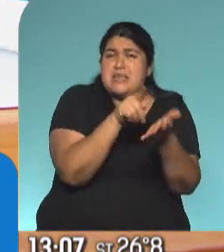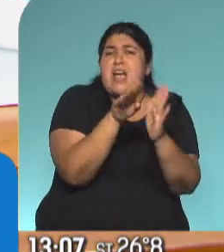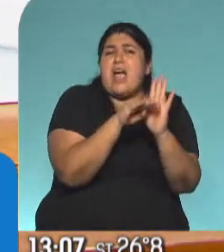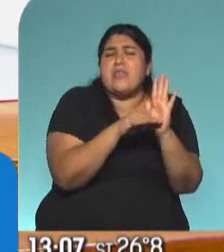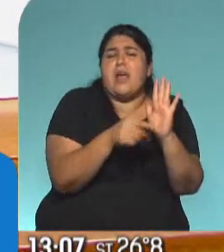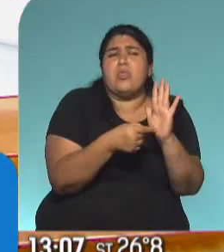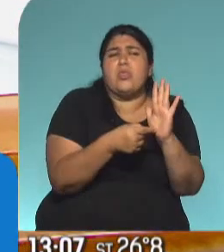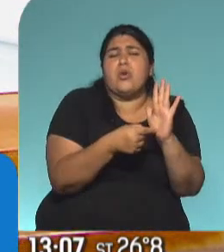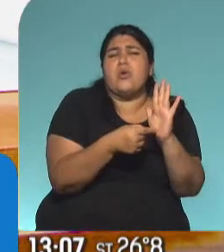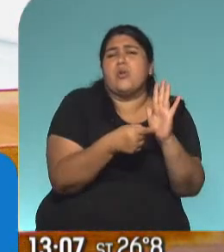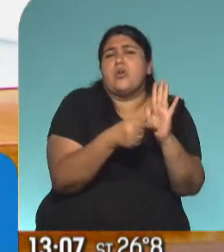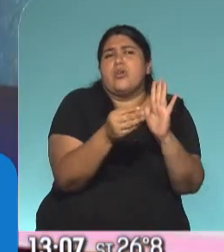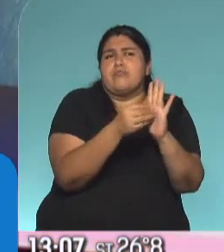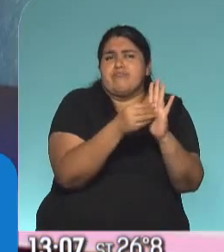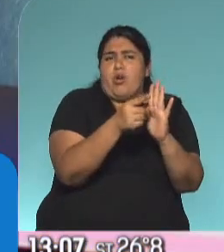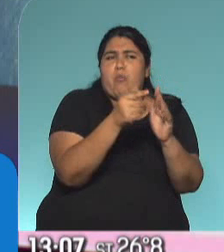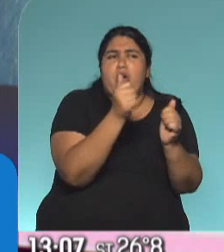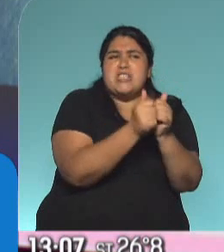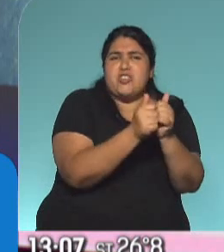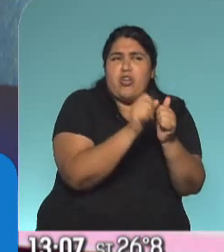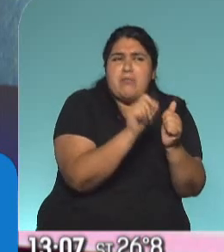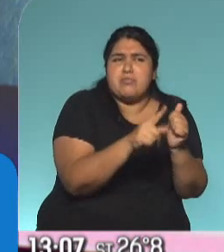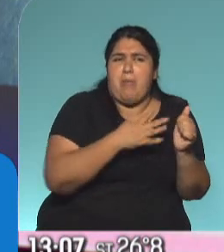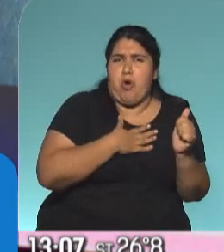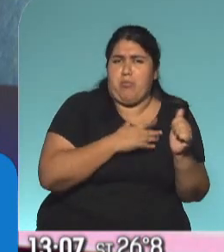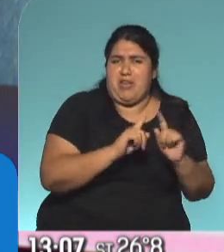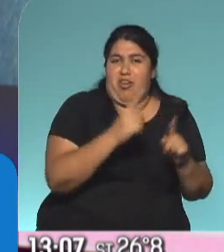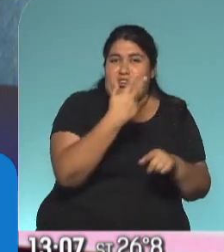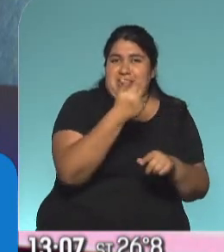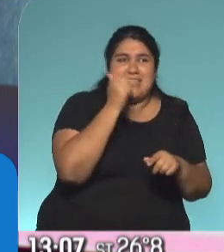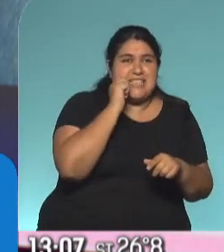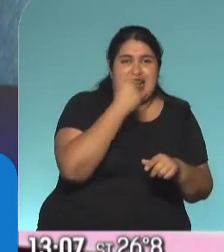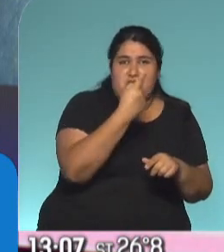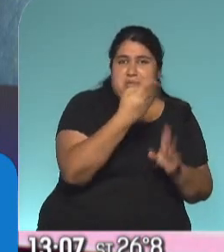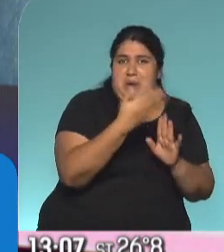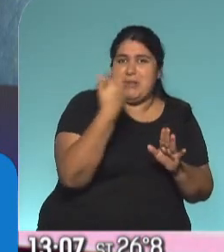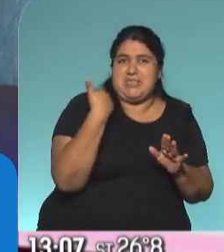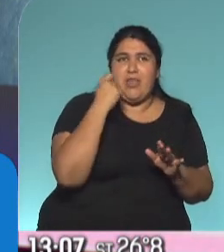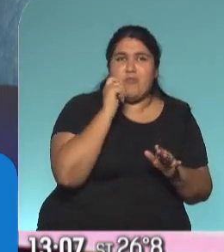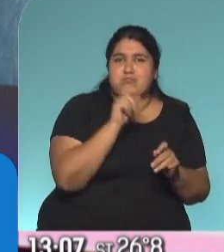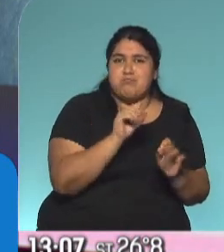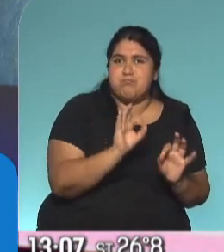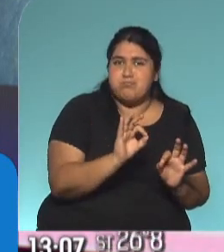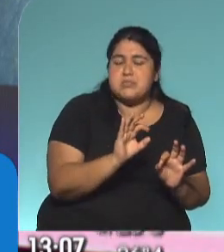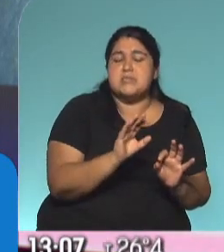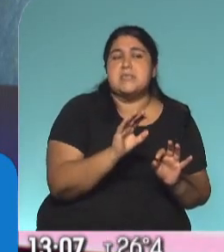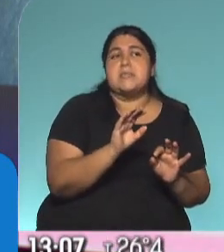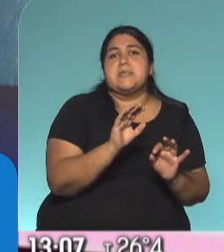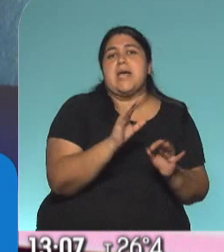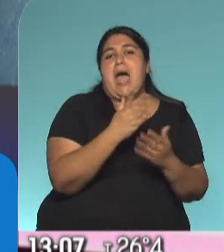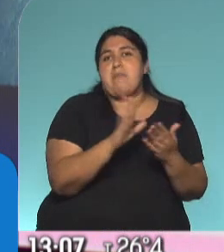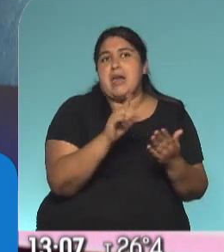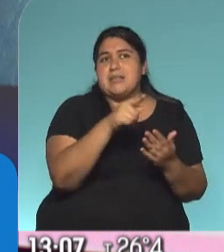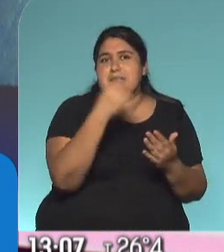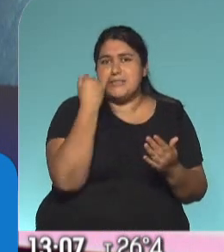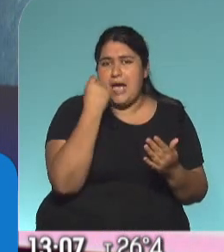sin historia propia, cumplió 36 años el fin de semana pasado, e inclusive dejó en